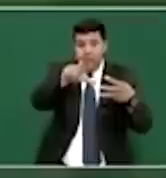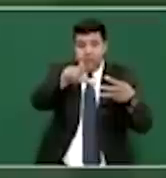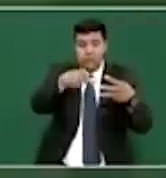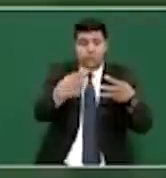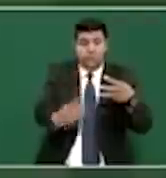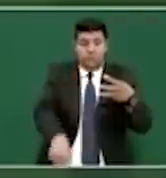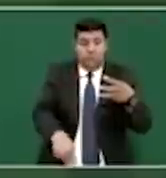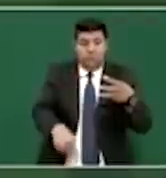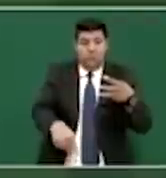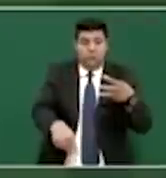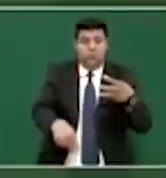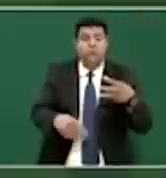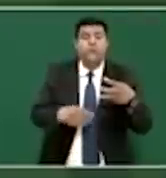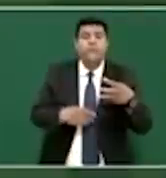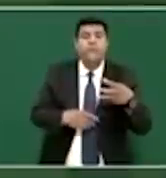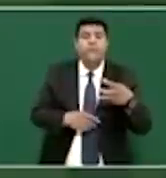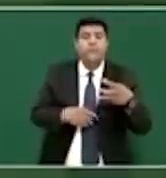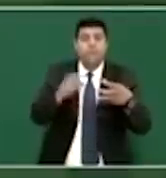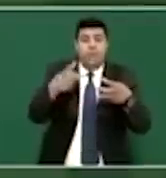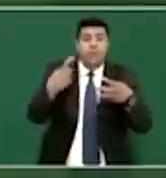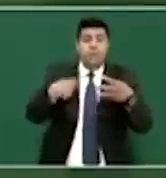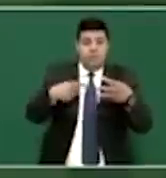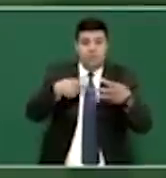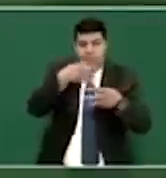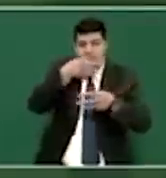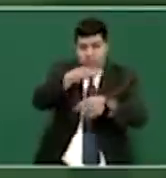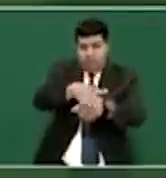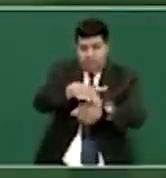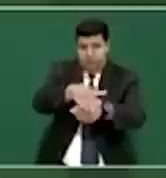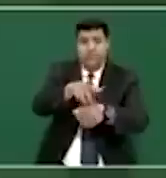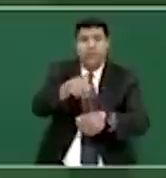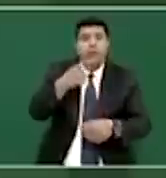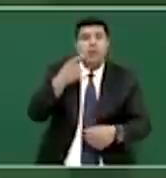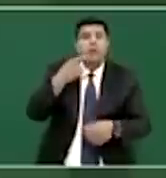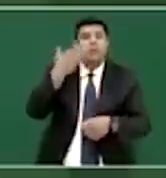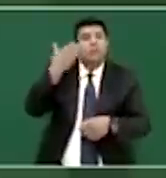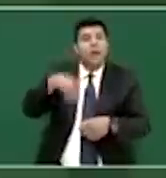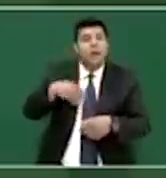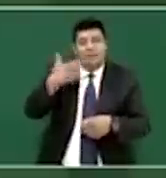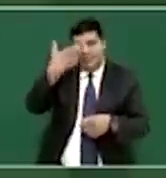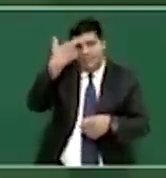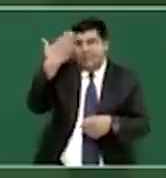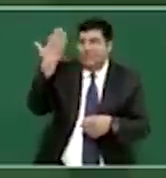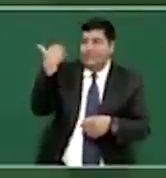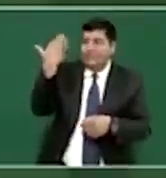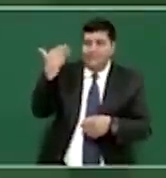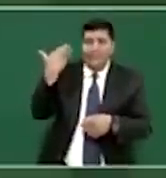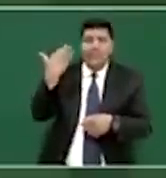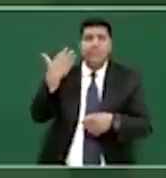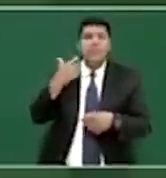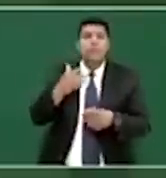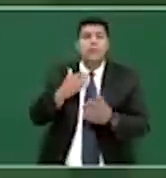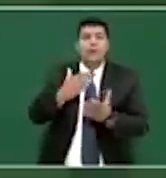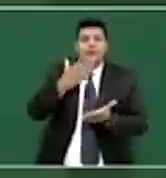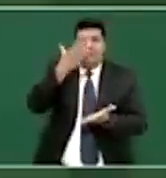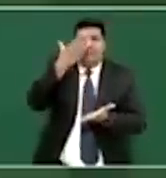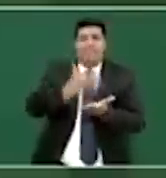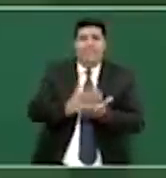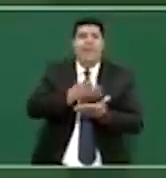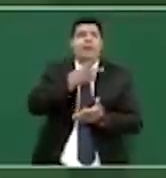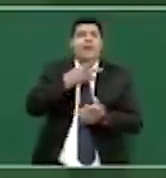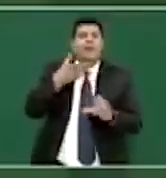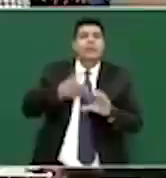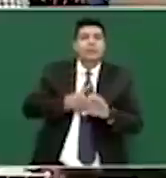que la población sepa que no fue en vano el que se padecieron